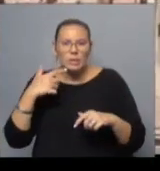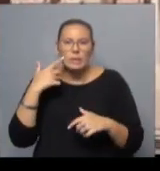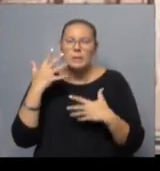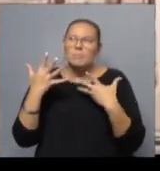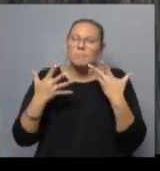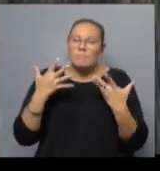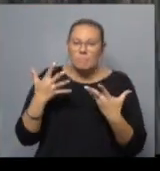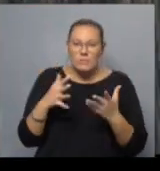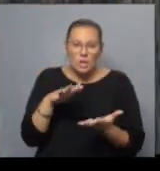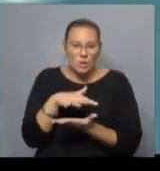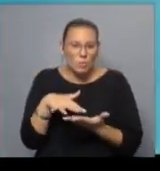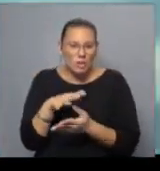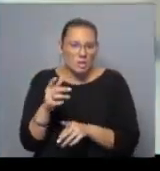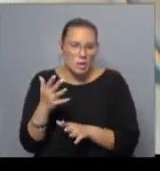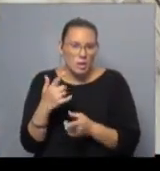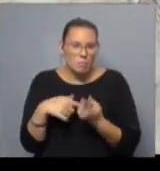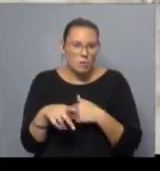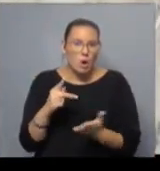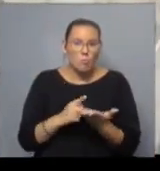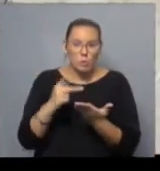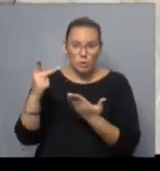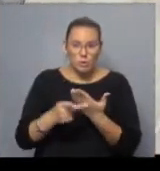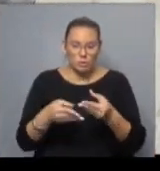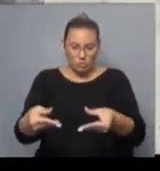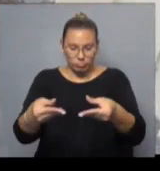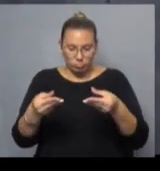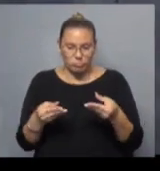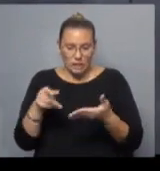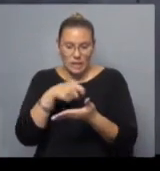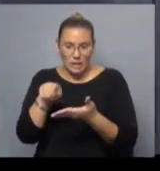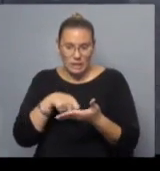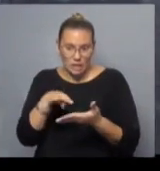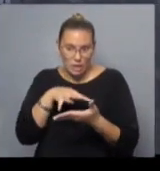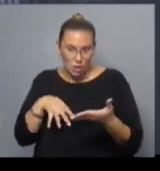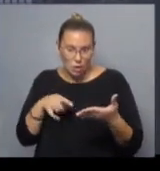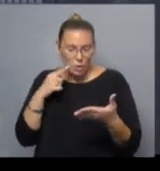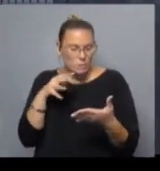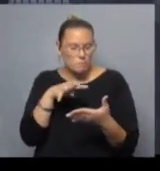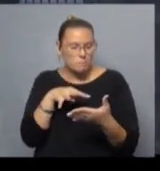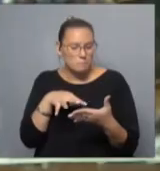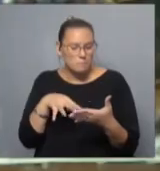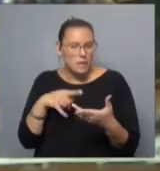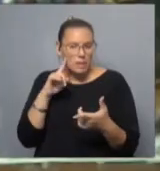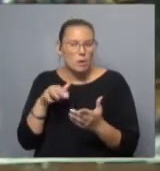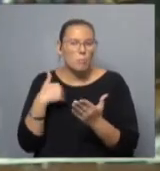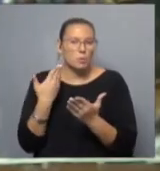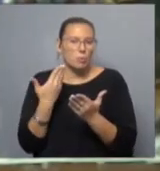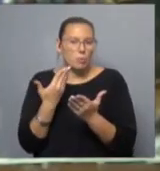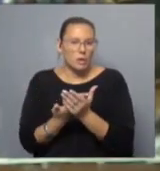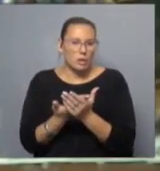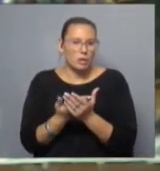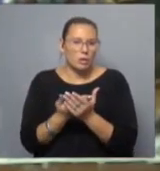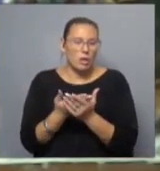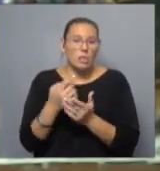poco en lugares, más o menos eso, pero cuando te llega un proyecto, a vos te llega un guión, donde te agarrás ese guión y tenés que proponer, en principio es